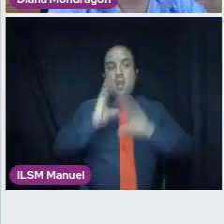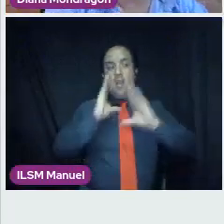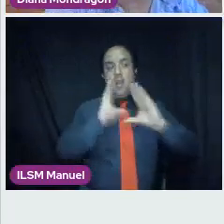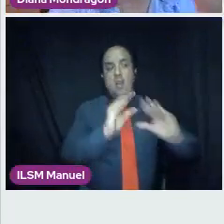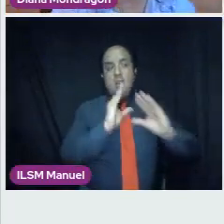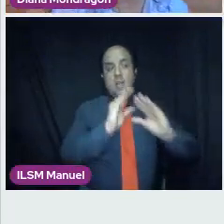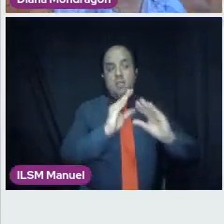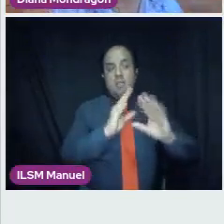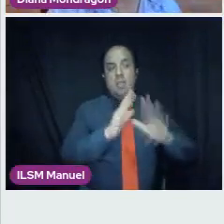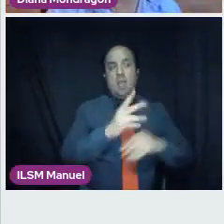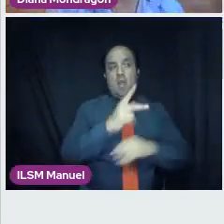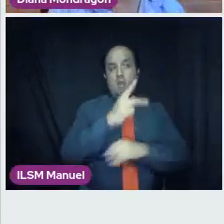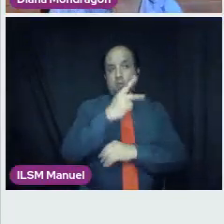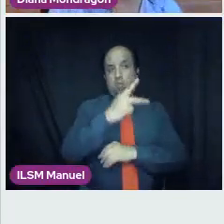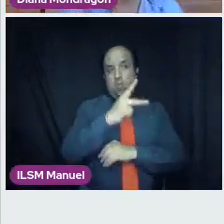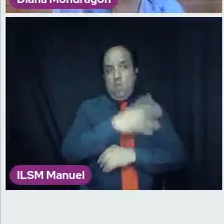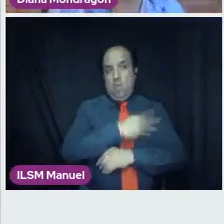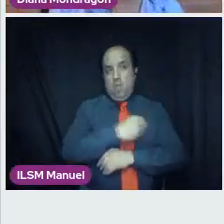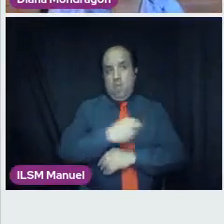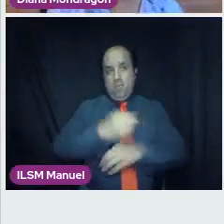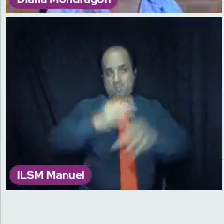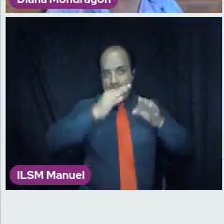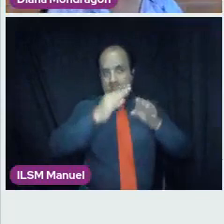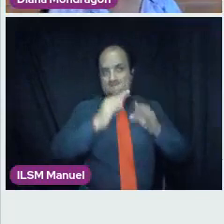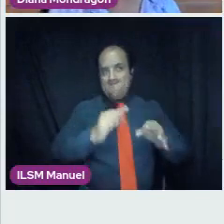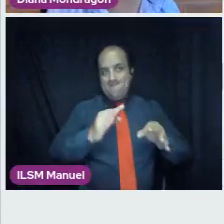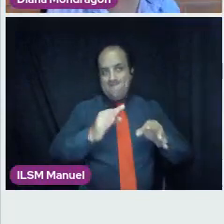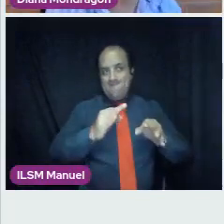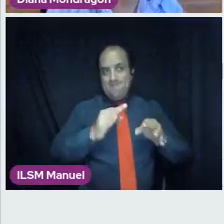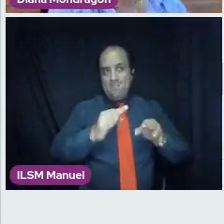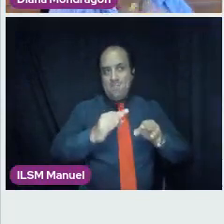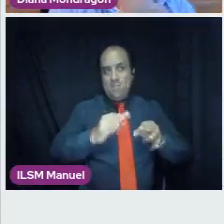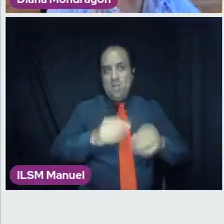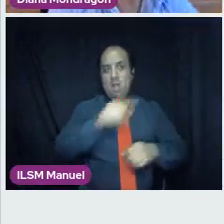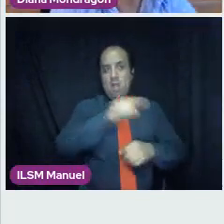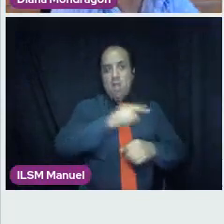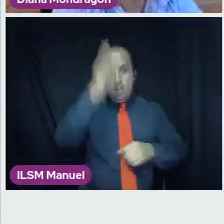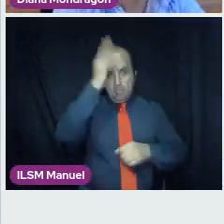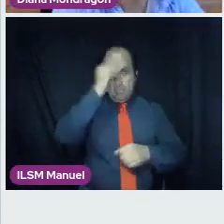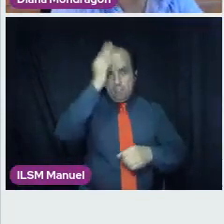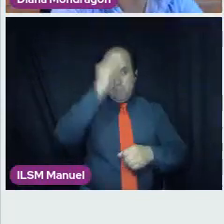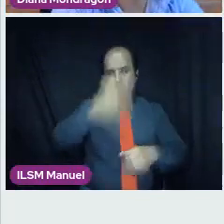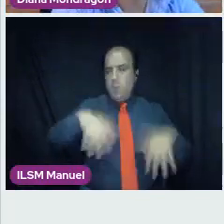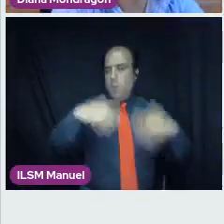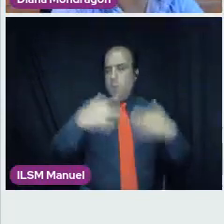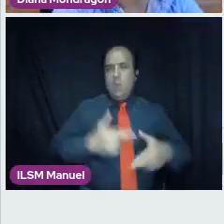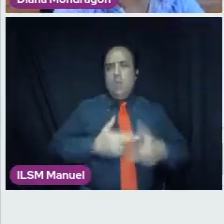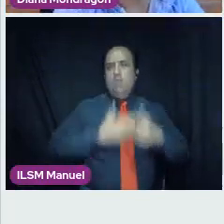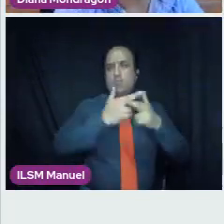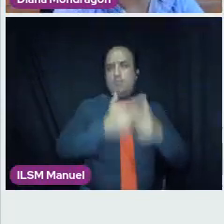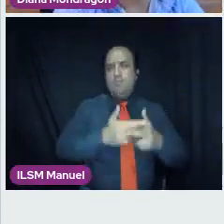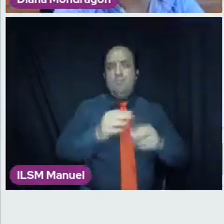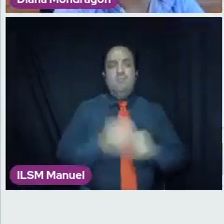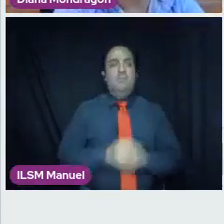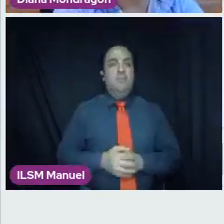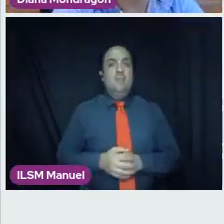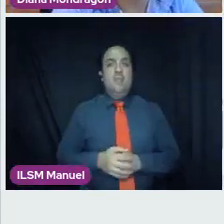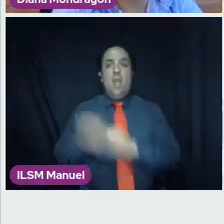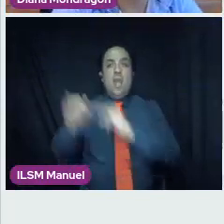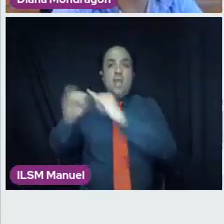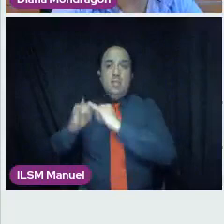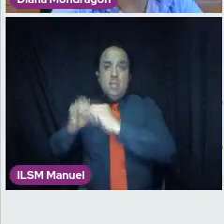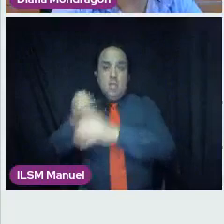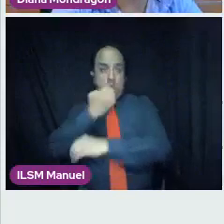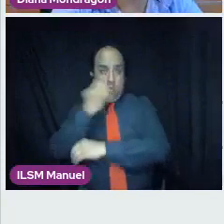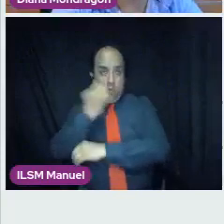de las hijas, sea como la más apropiada, la más enriquecedora, las instituciones